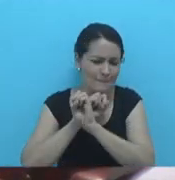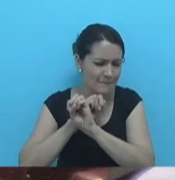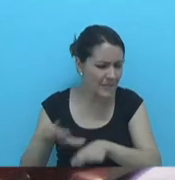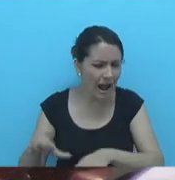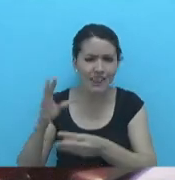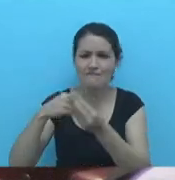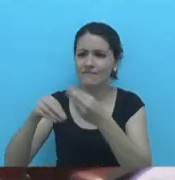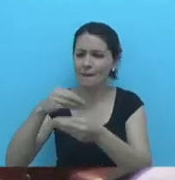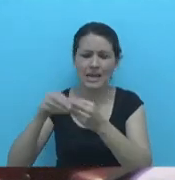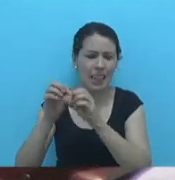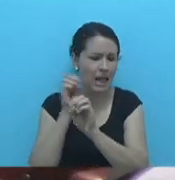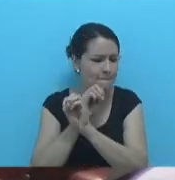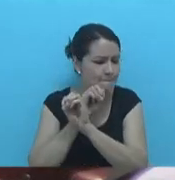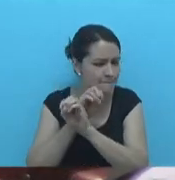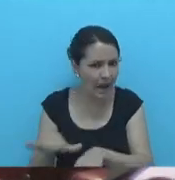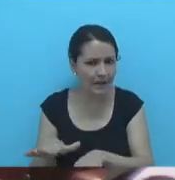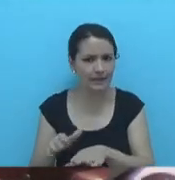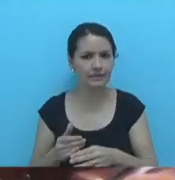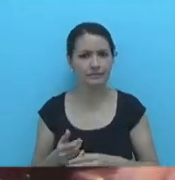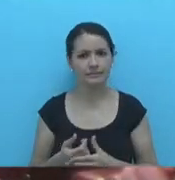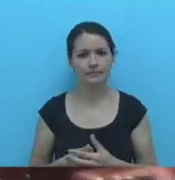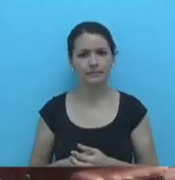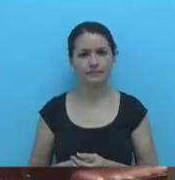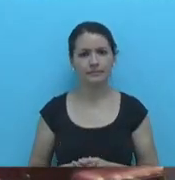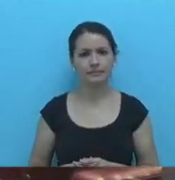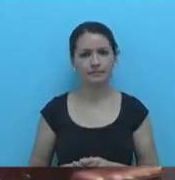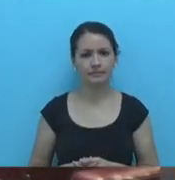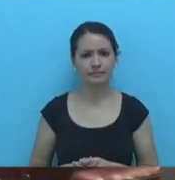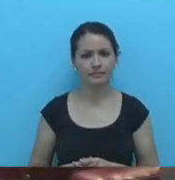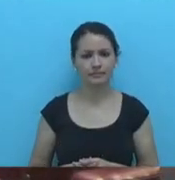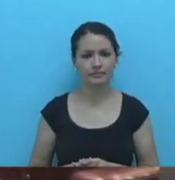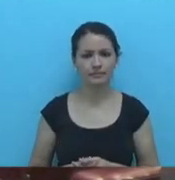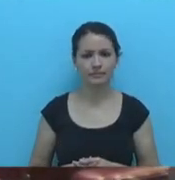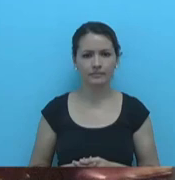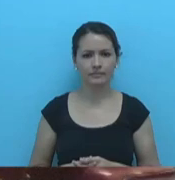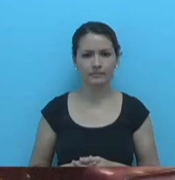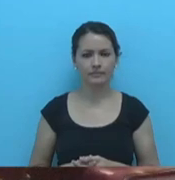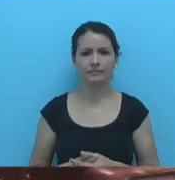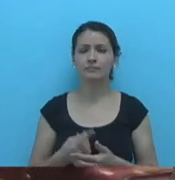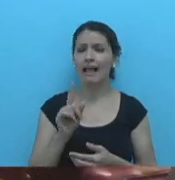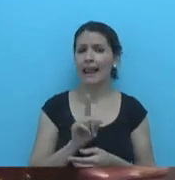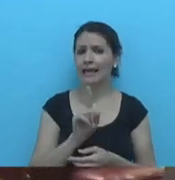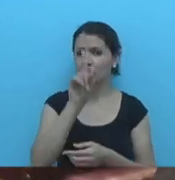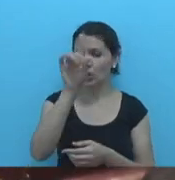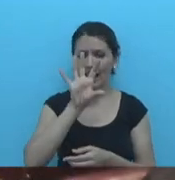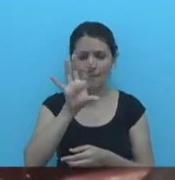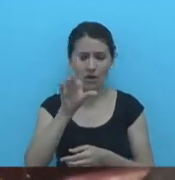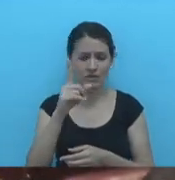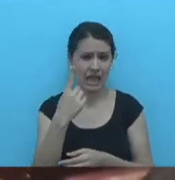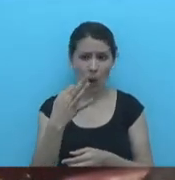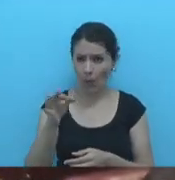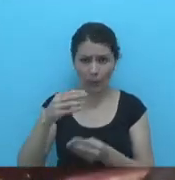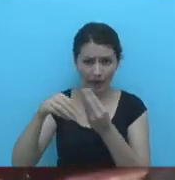muy vulnerable que no es única para el norte provincial, a pesar de los avances que se han hecho en lo